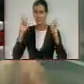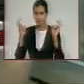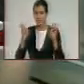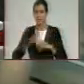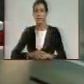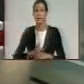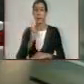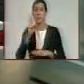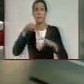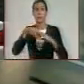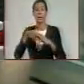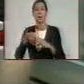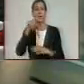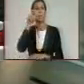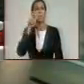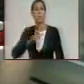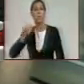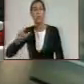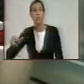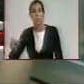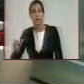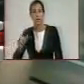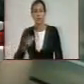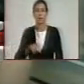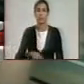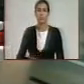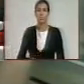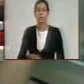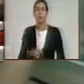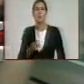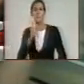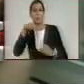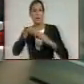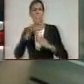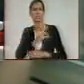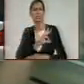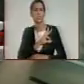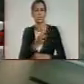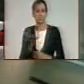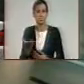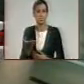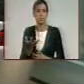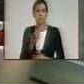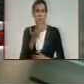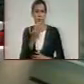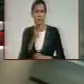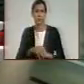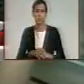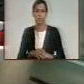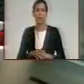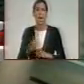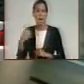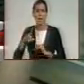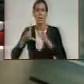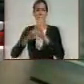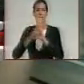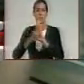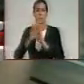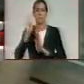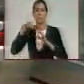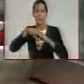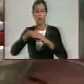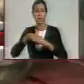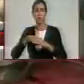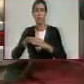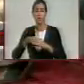la banca popular, la banca social. Ahí tenemos la ley de los bancos comunales. La ley de economía